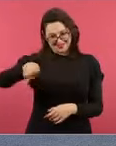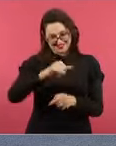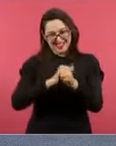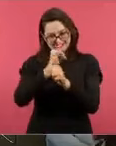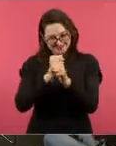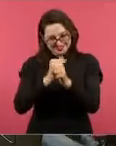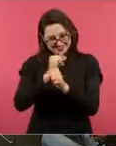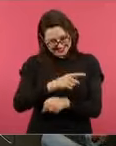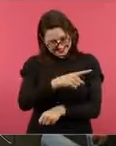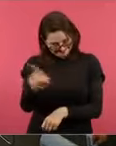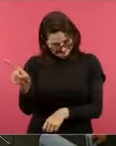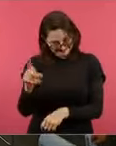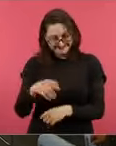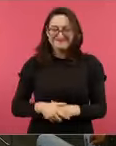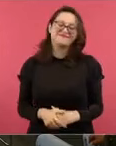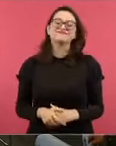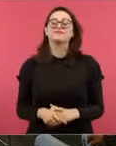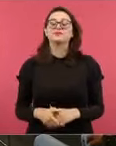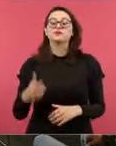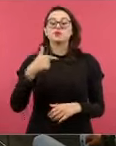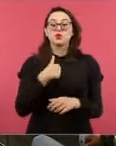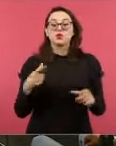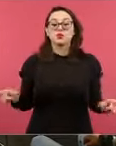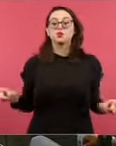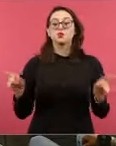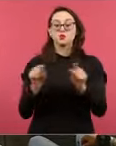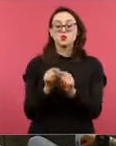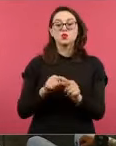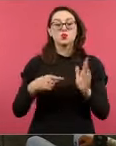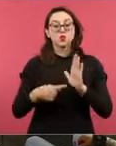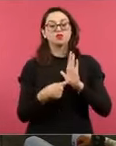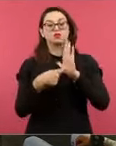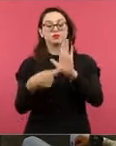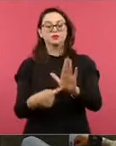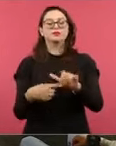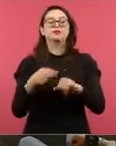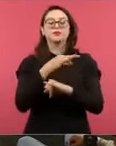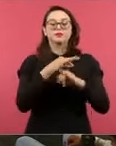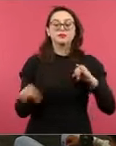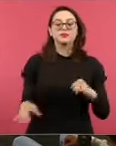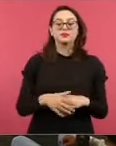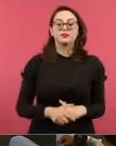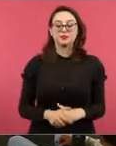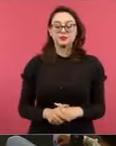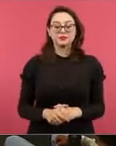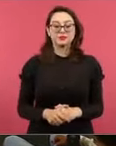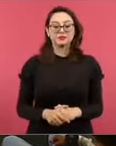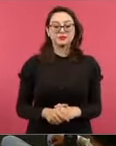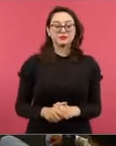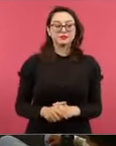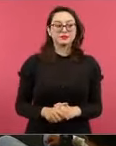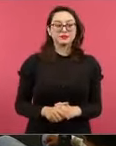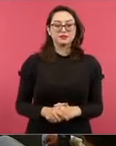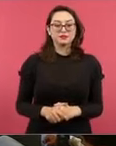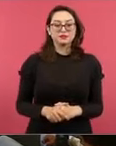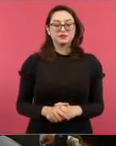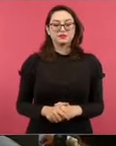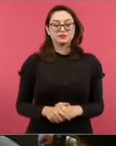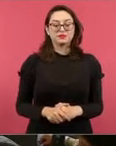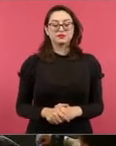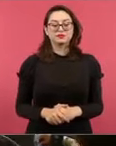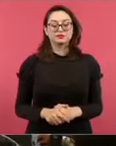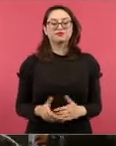desenlace. Bueno, voy a tratar de ser más breve para cerrar esta presentación. La que sigue. La siguiente